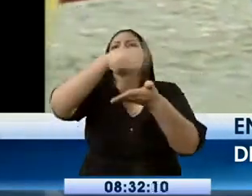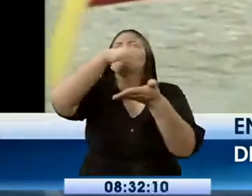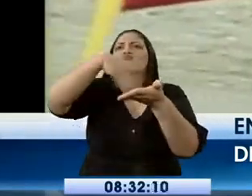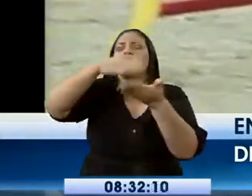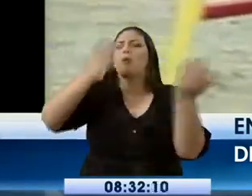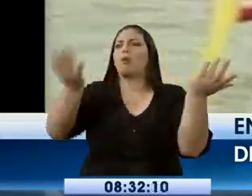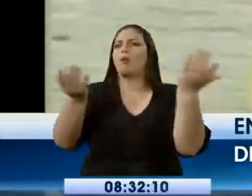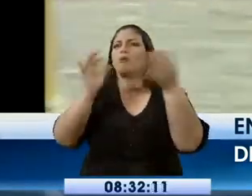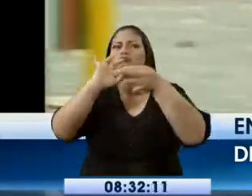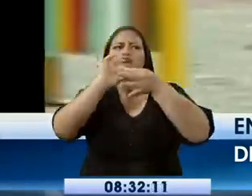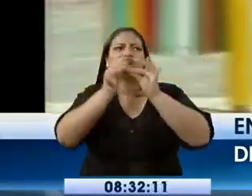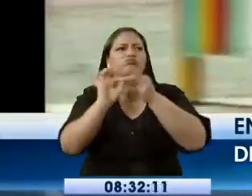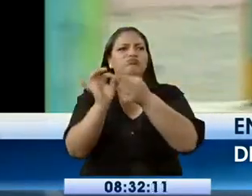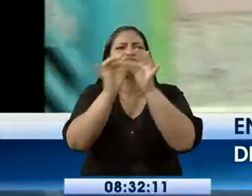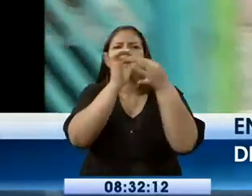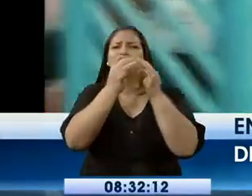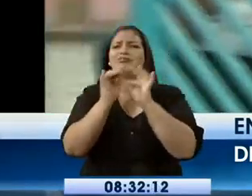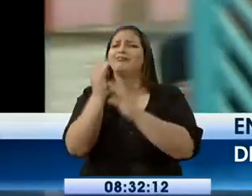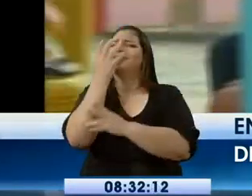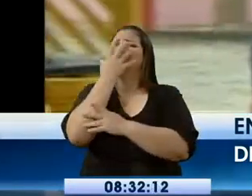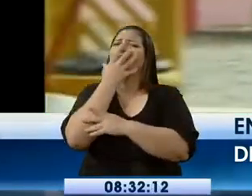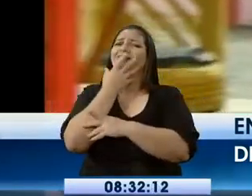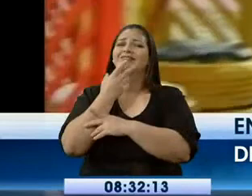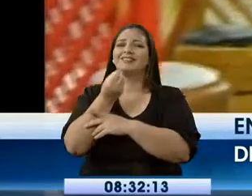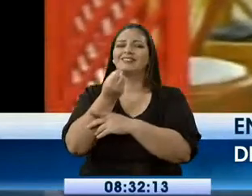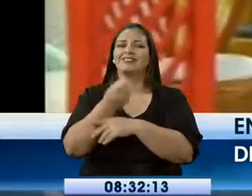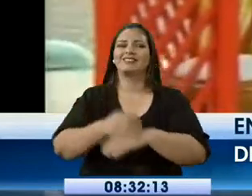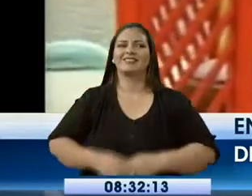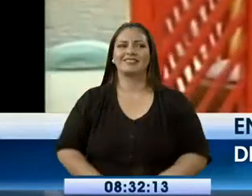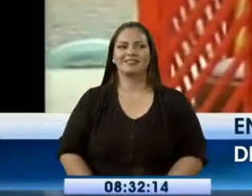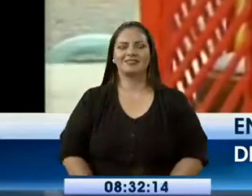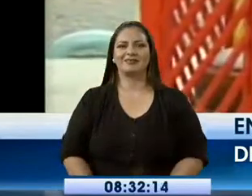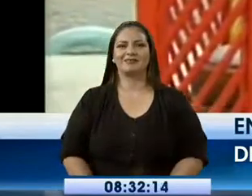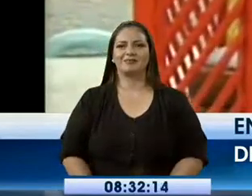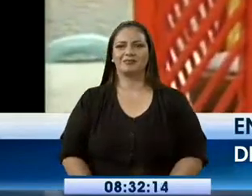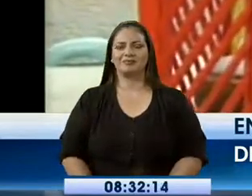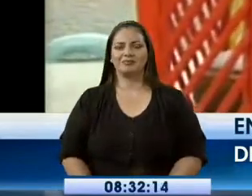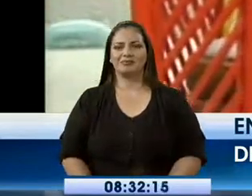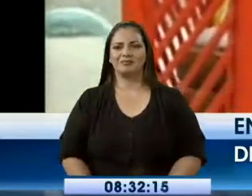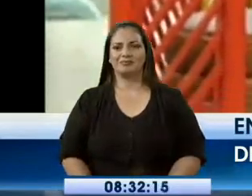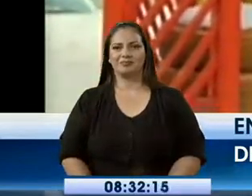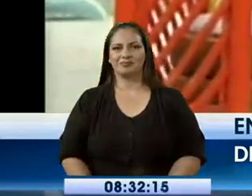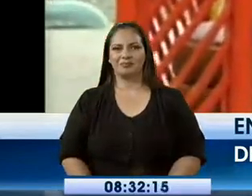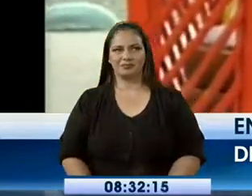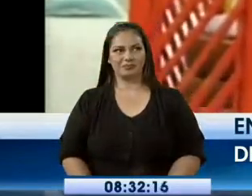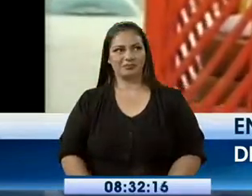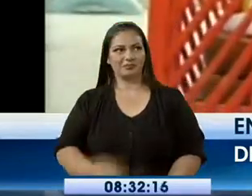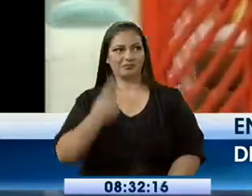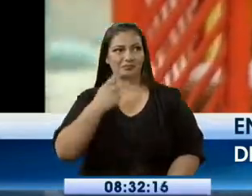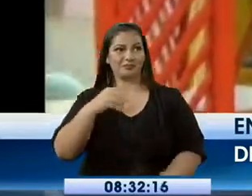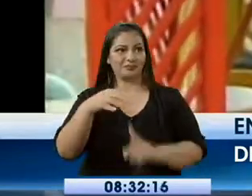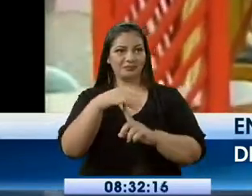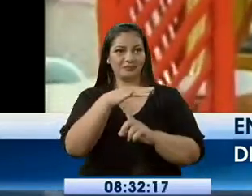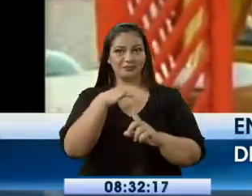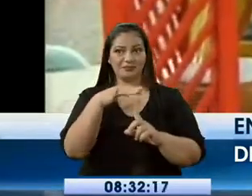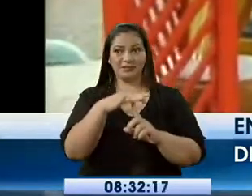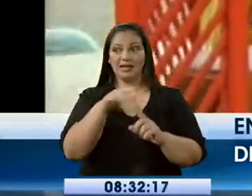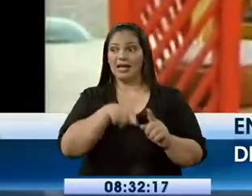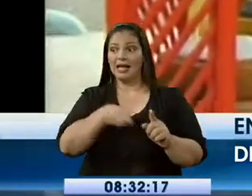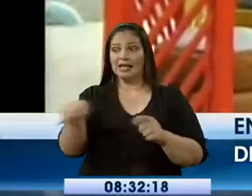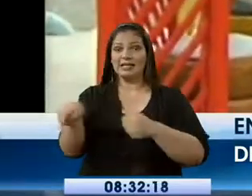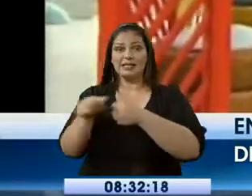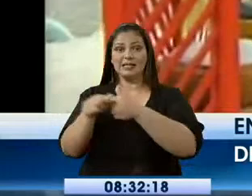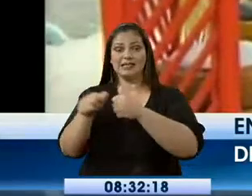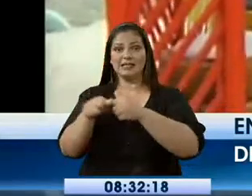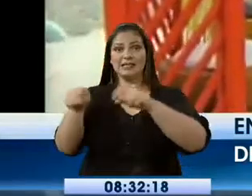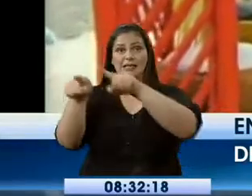este espacio que es de ellos. Es un parque que, como vemos, colinda con unas canchas, sí, pero se ha intervenido aquí en la